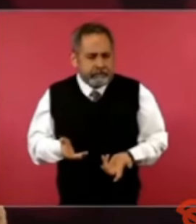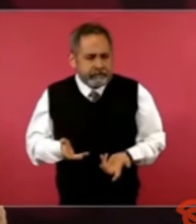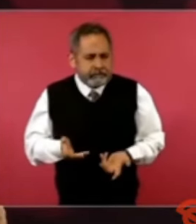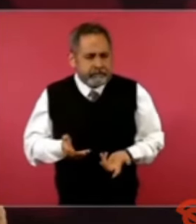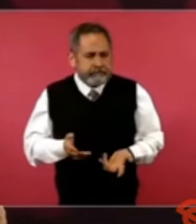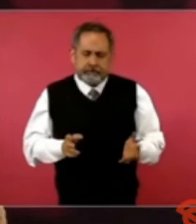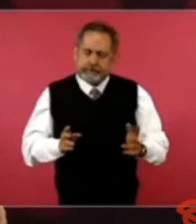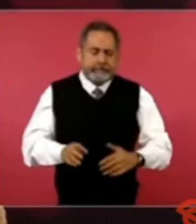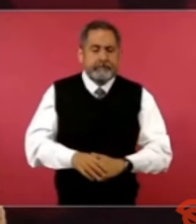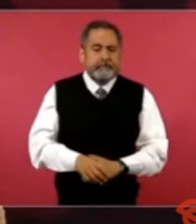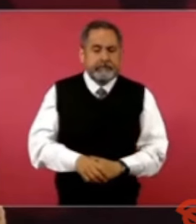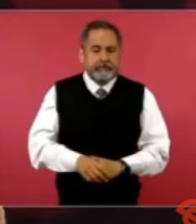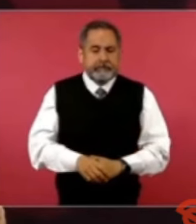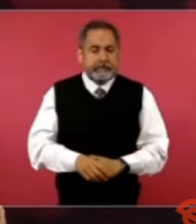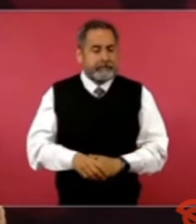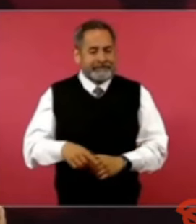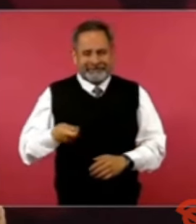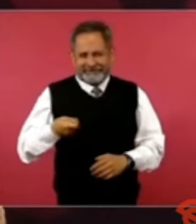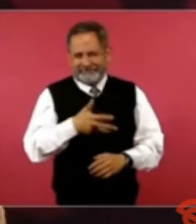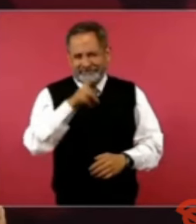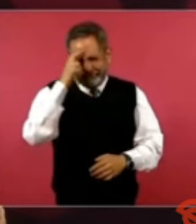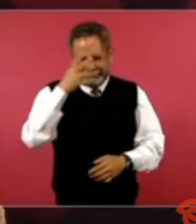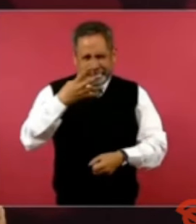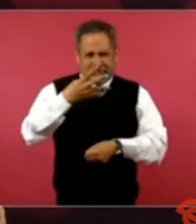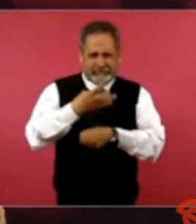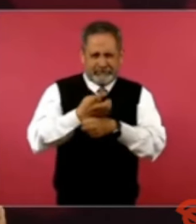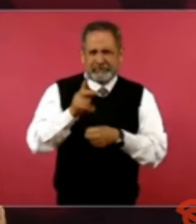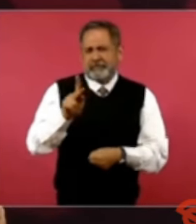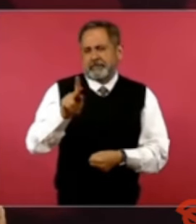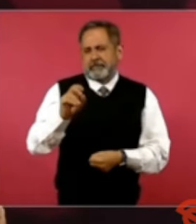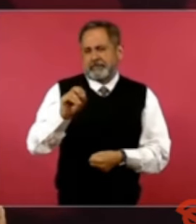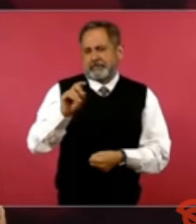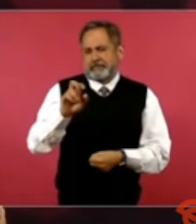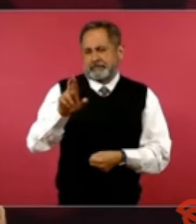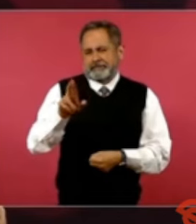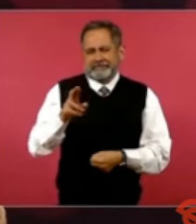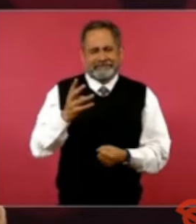cuestionar cuarto poder